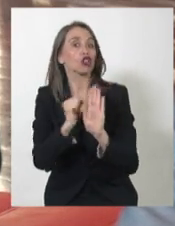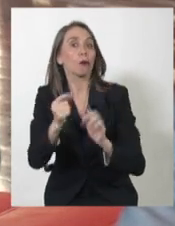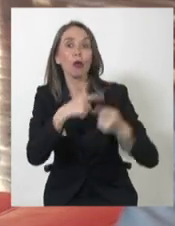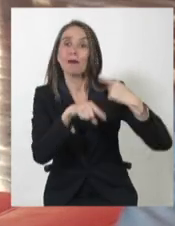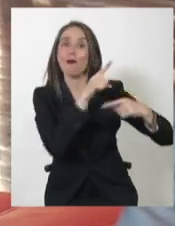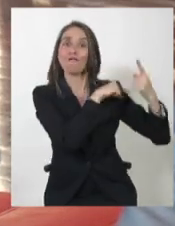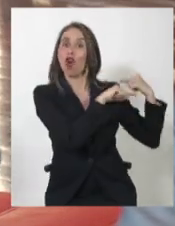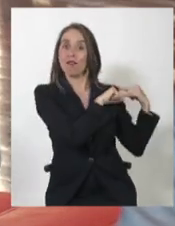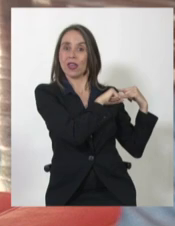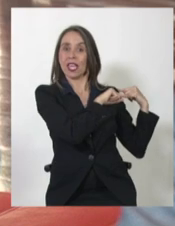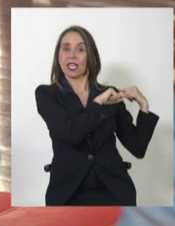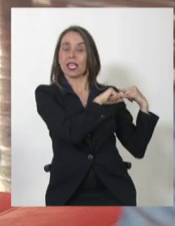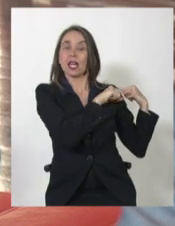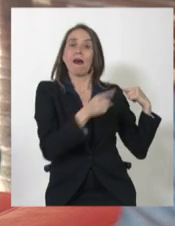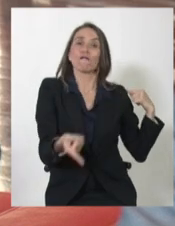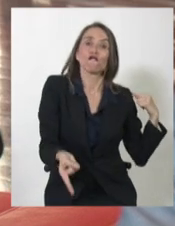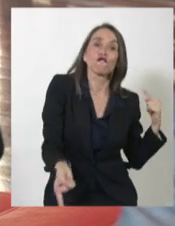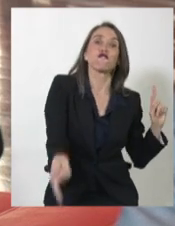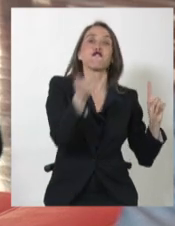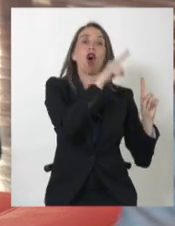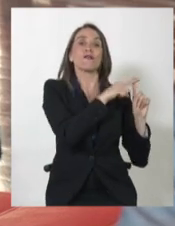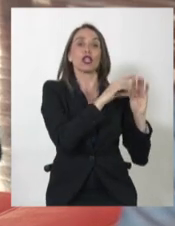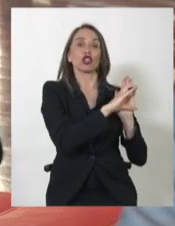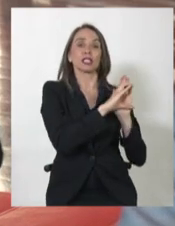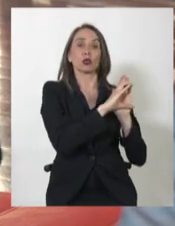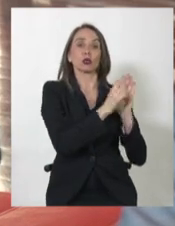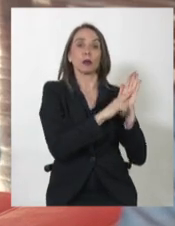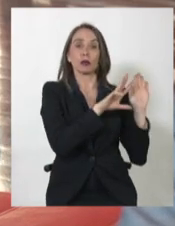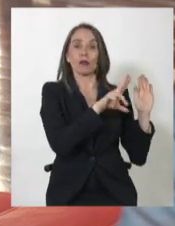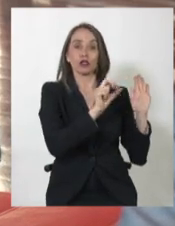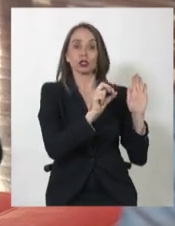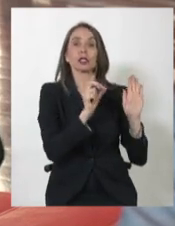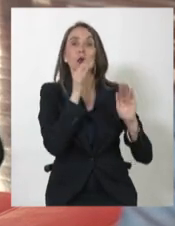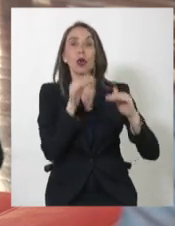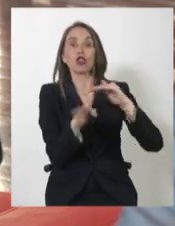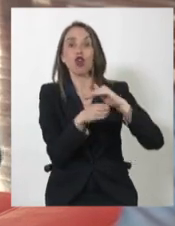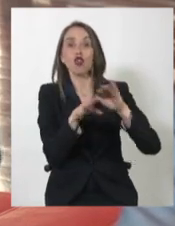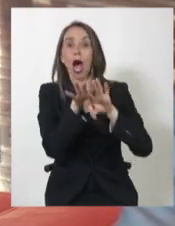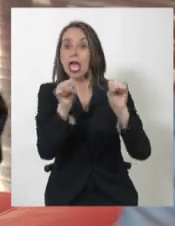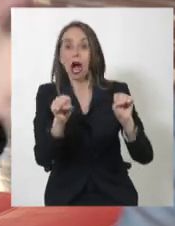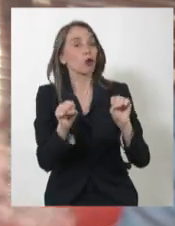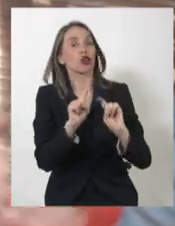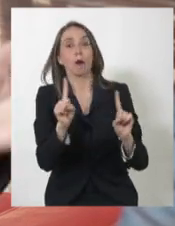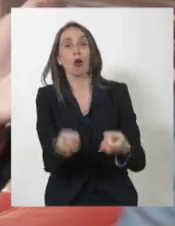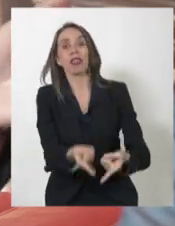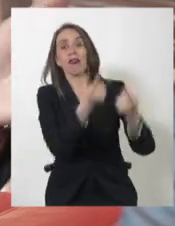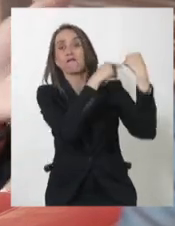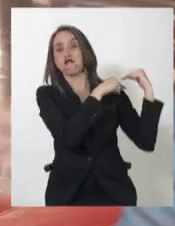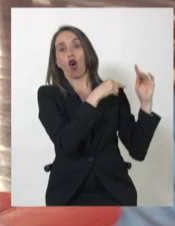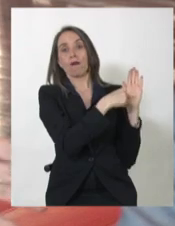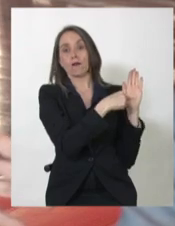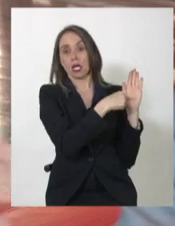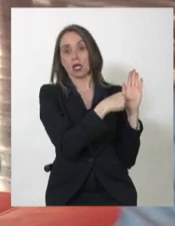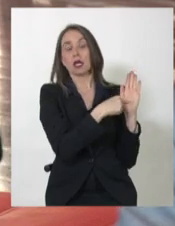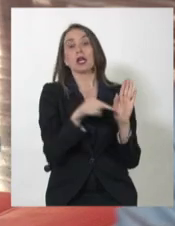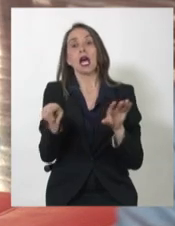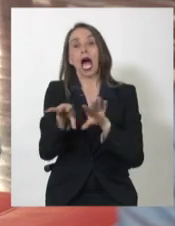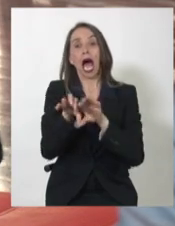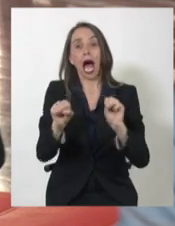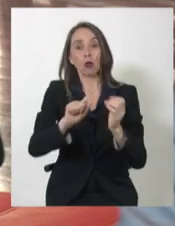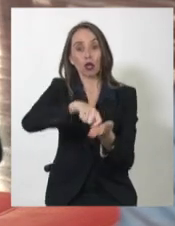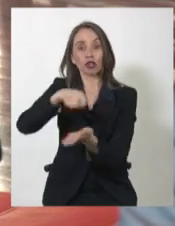atrás a la constitución del 80 cuando hay vacíos de acuerdos. Porque, conforme al acuerdo por la